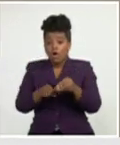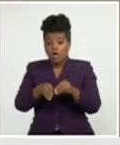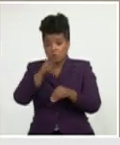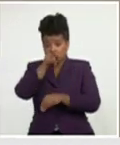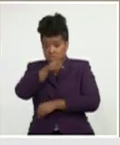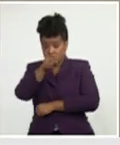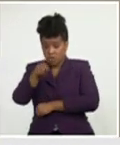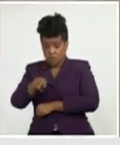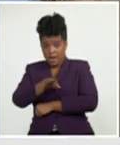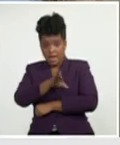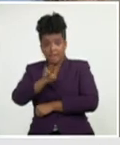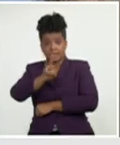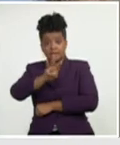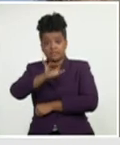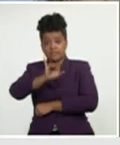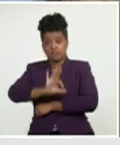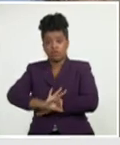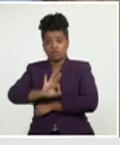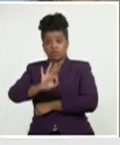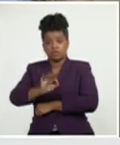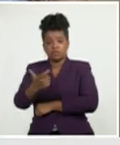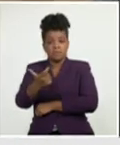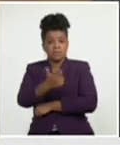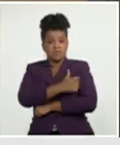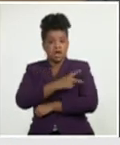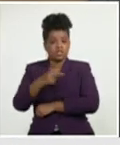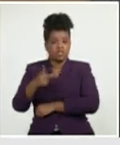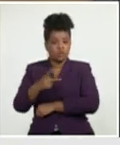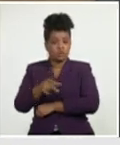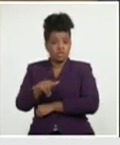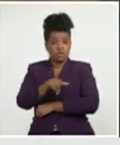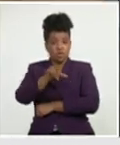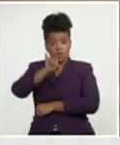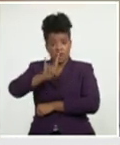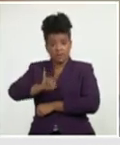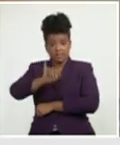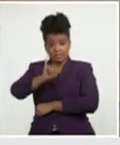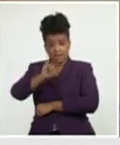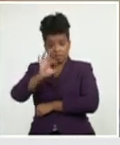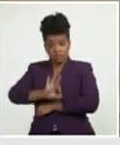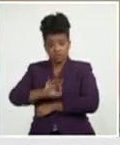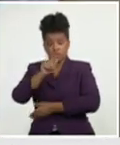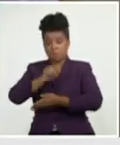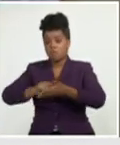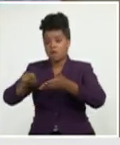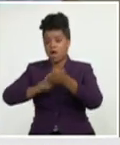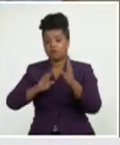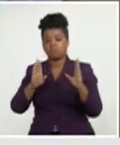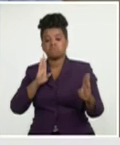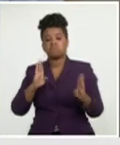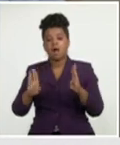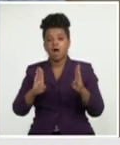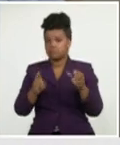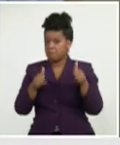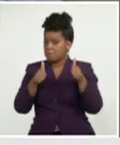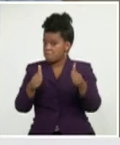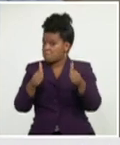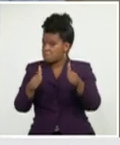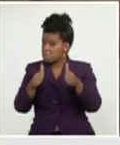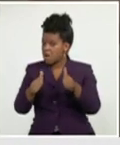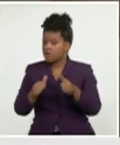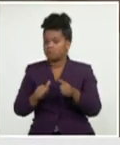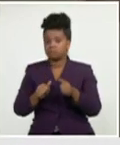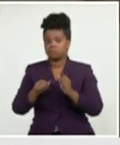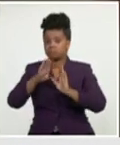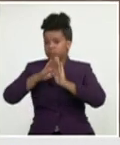han recibido la segunda, pero a su vez es el 96% del plan para esta etapa, o sea que el ensayo va bien, hay una adhesión al protocolo,